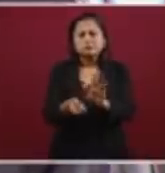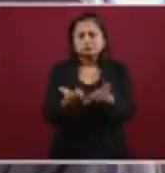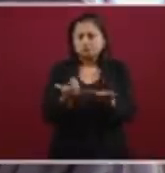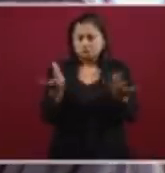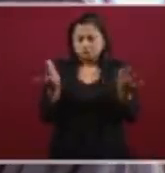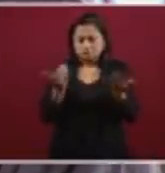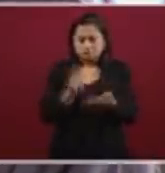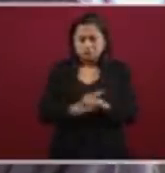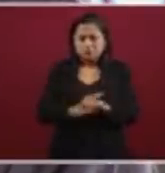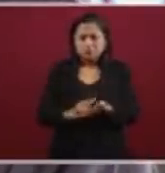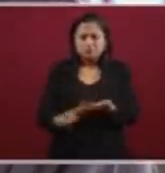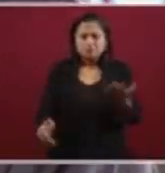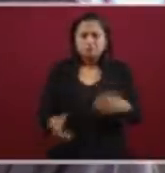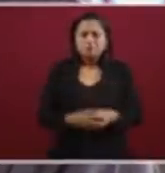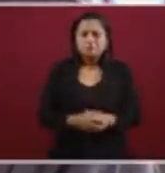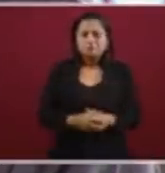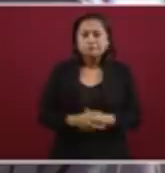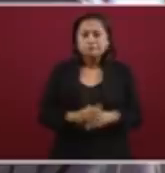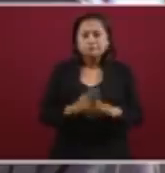que hubiese pasado